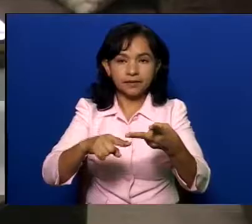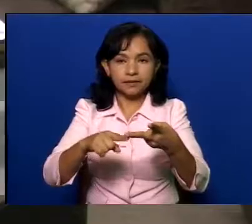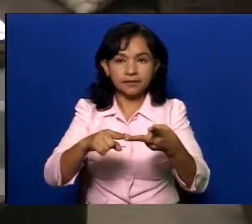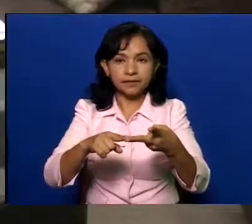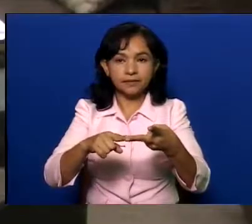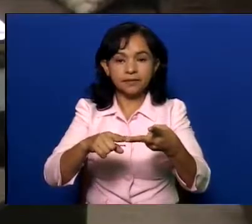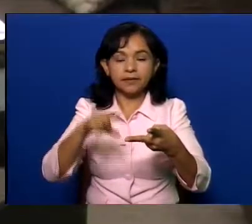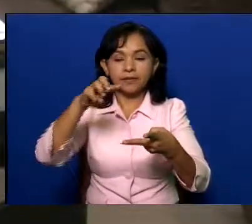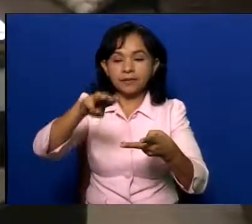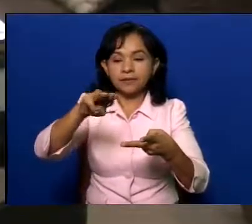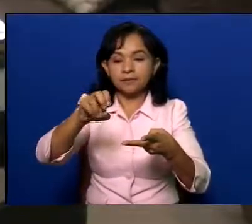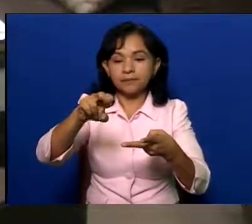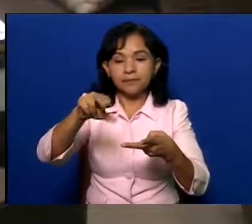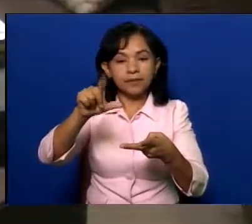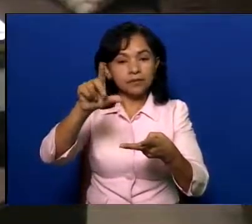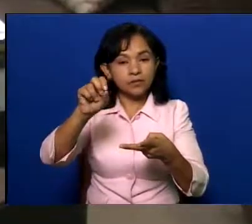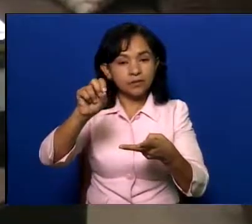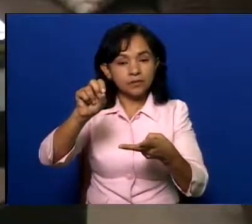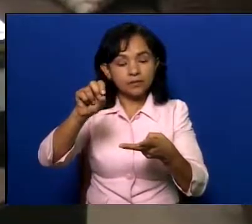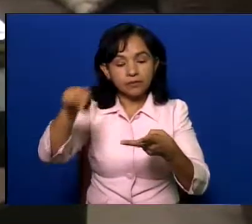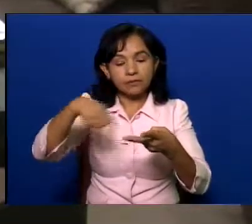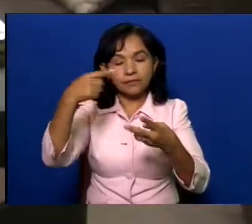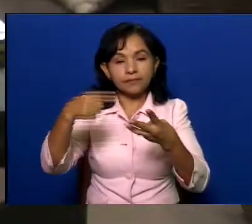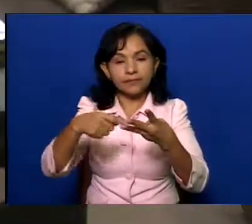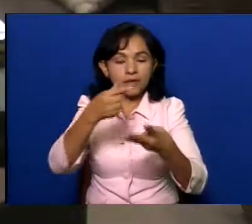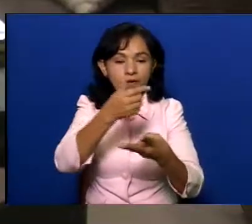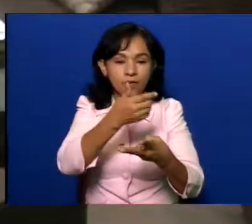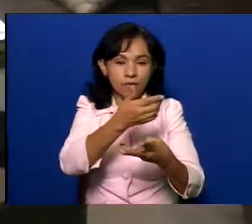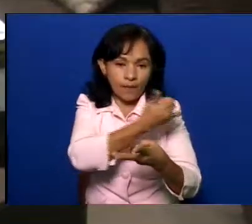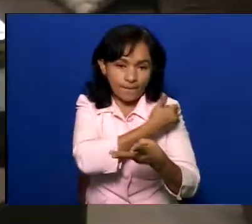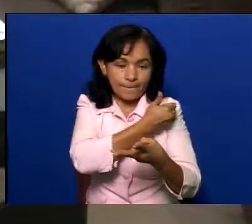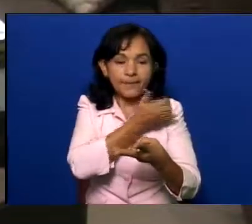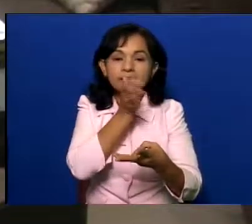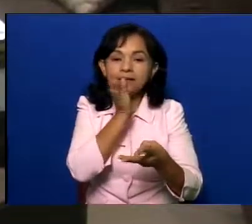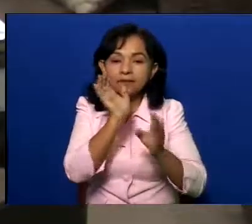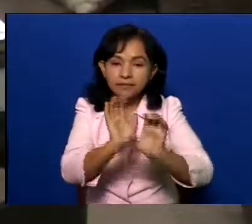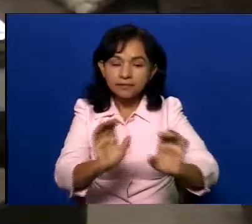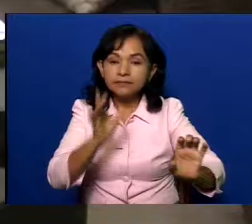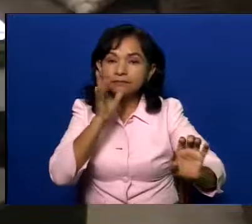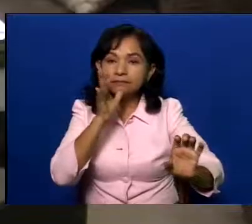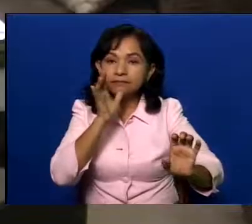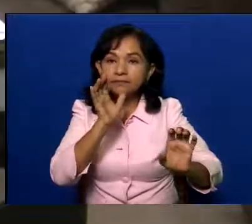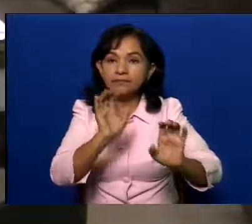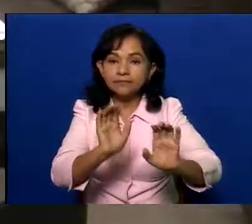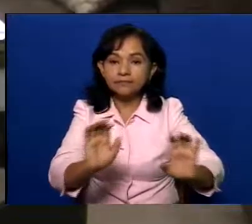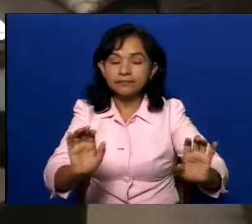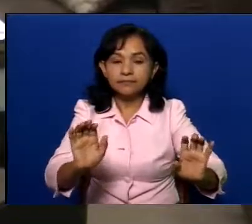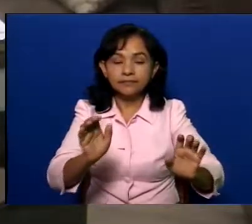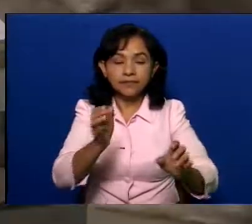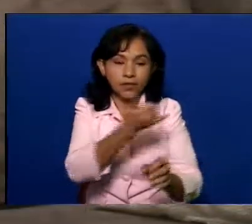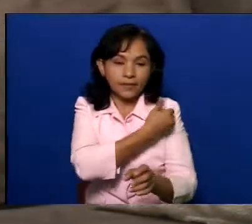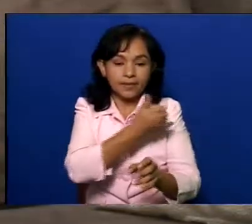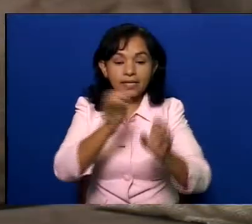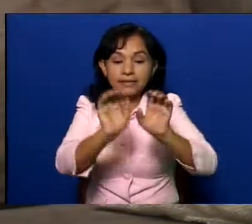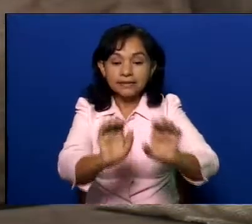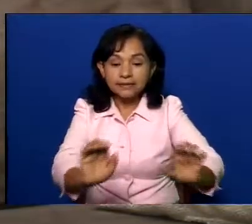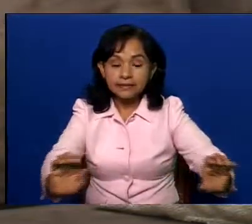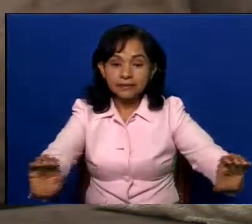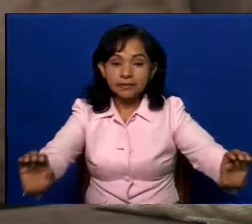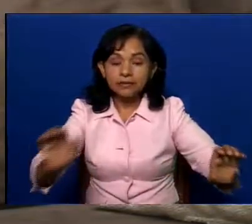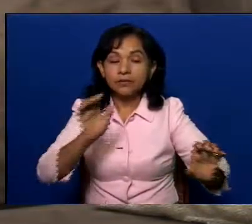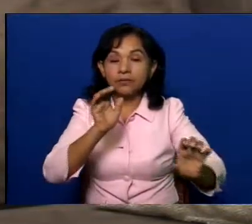Amigos y amigas televidentes, gracias por estar en sintonía del canal 98, el canal parlamentario. Conversando hoy sobre el Día Mundial contra